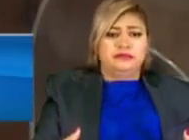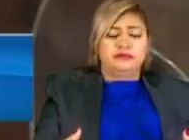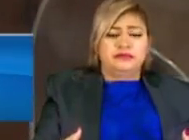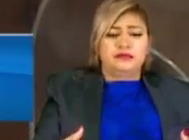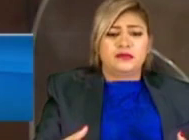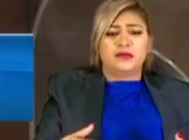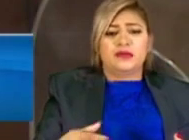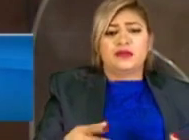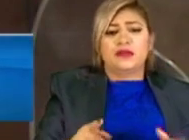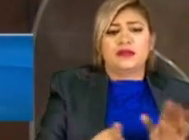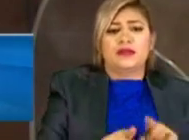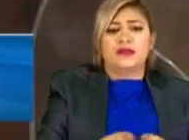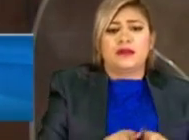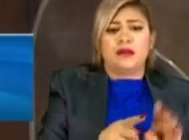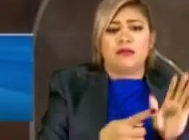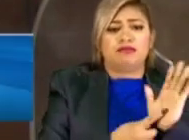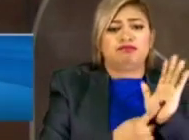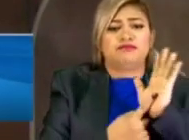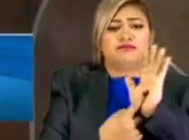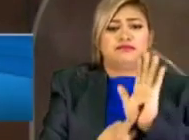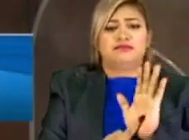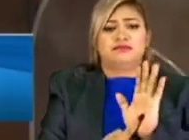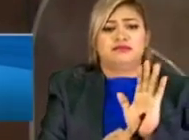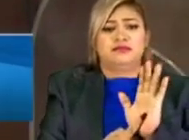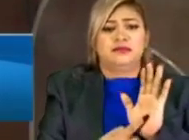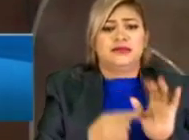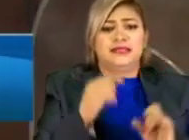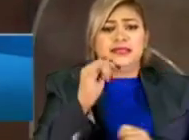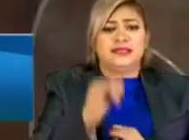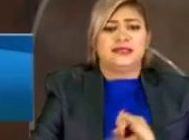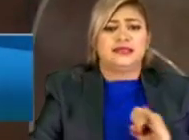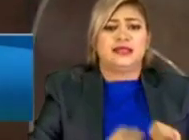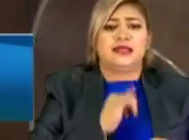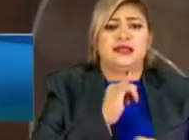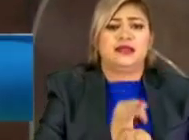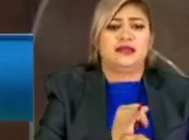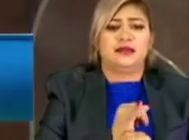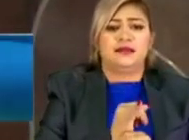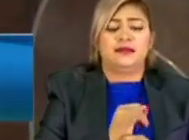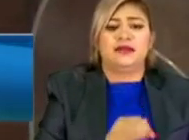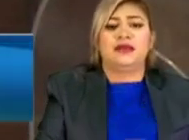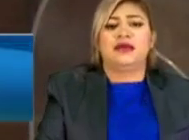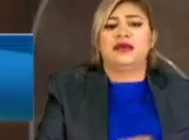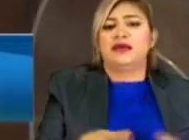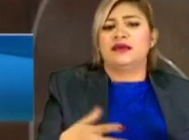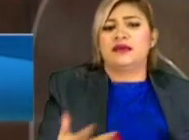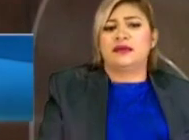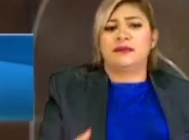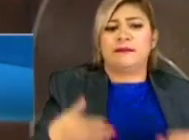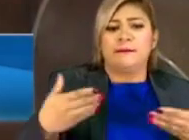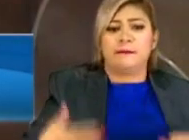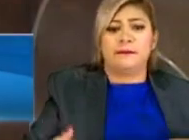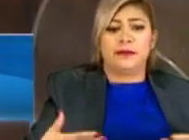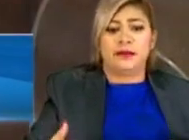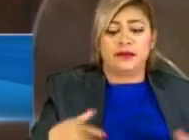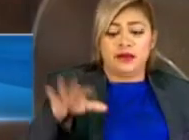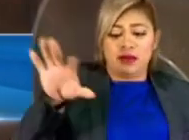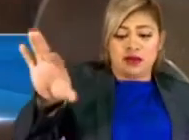Una muestra más de ese reconocimiento internacional es el hecho de que Panamá haya sido